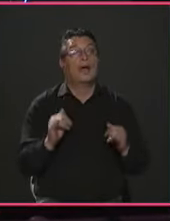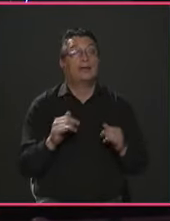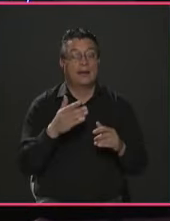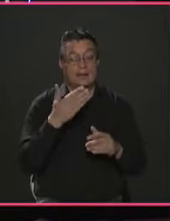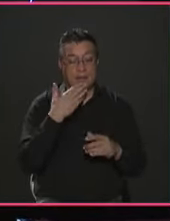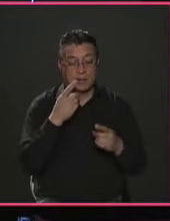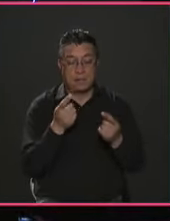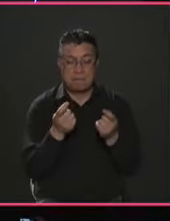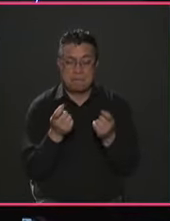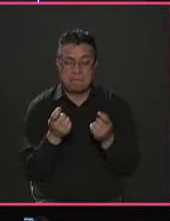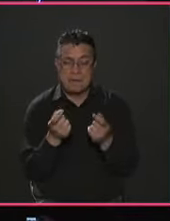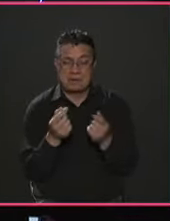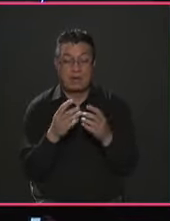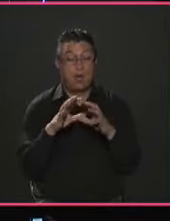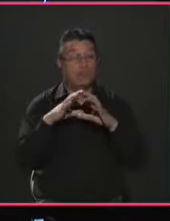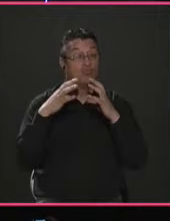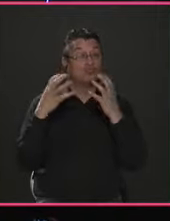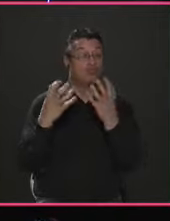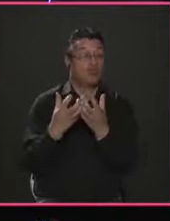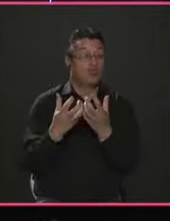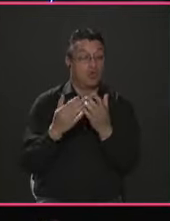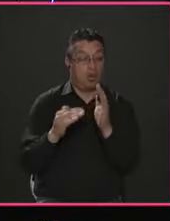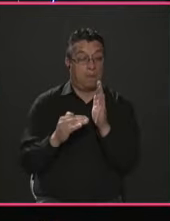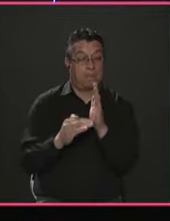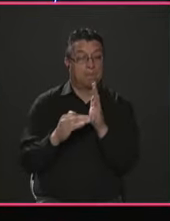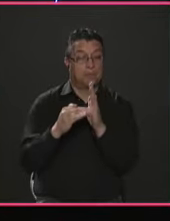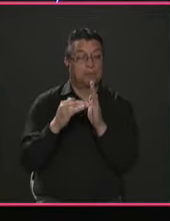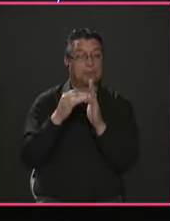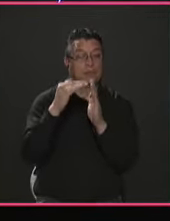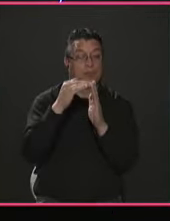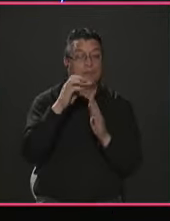similar si miramos en el mundo hoy si el